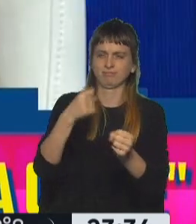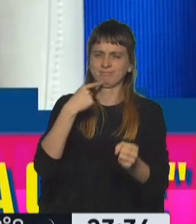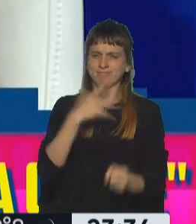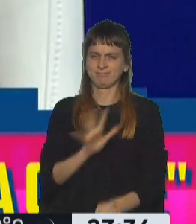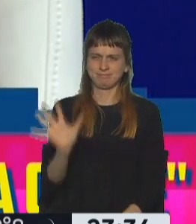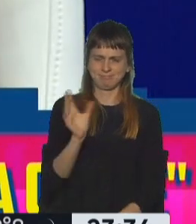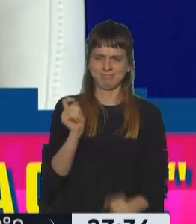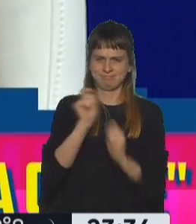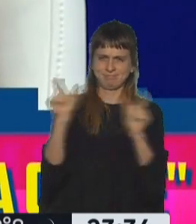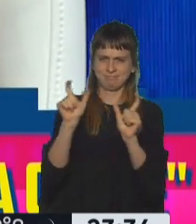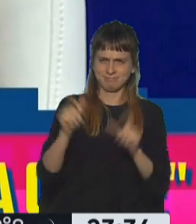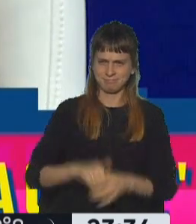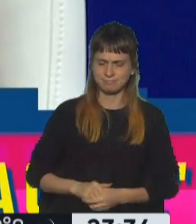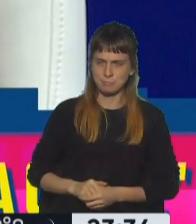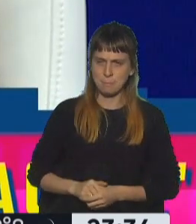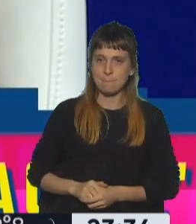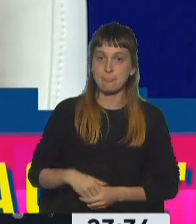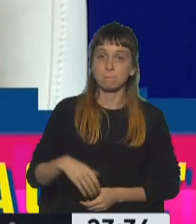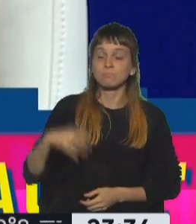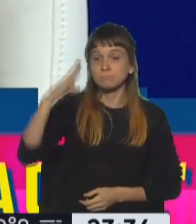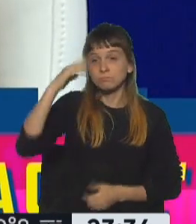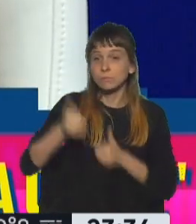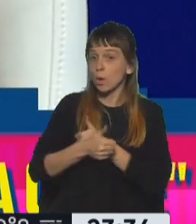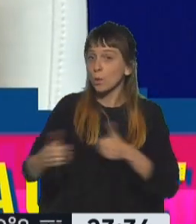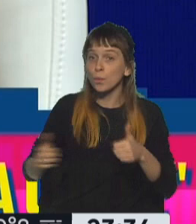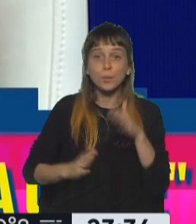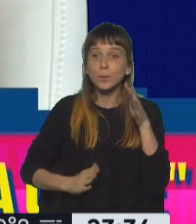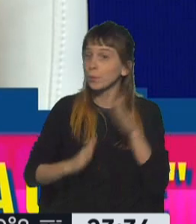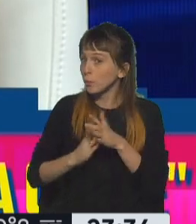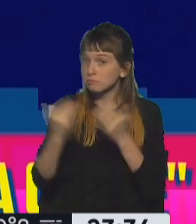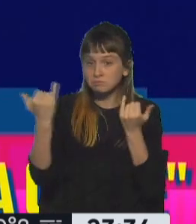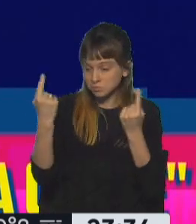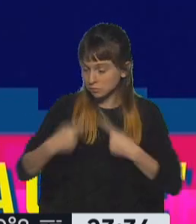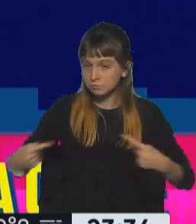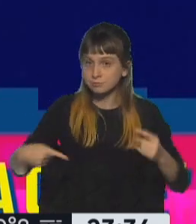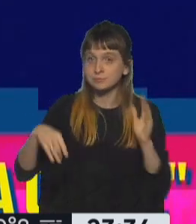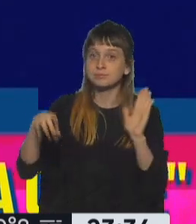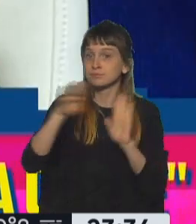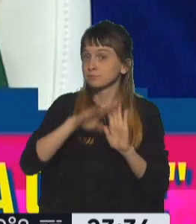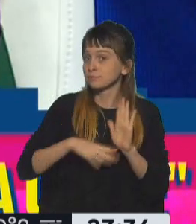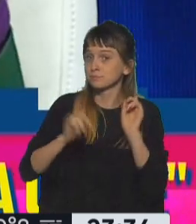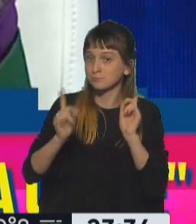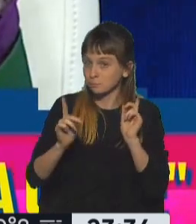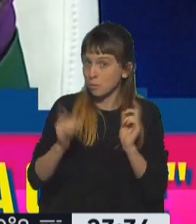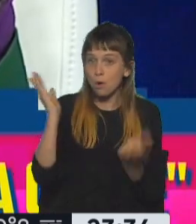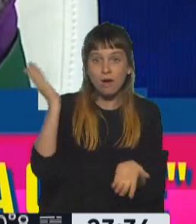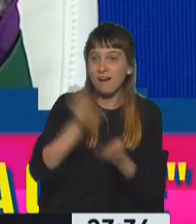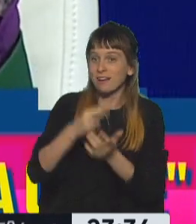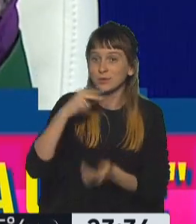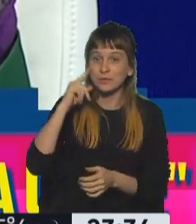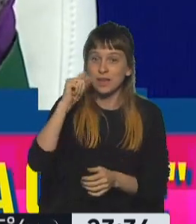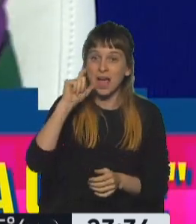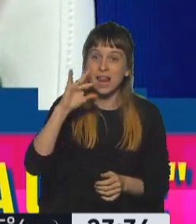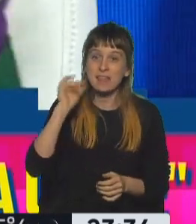dejar firme, pasado en autoridad de cosa juzgada, el fallo de vialidad para suspenderte como candidata. Basta